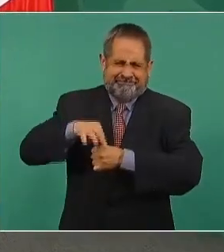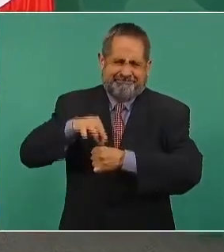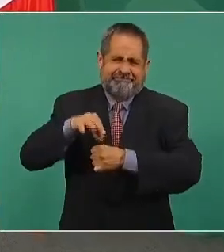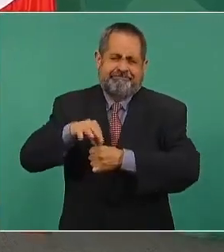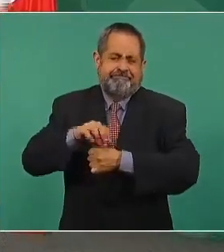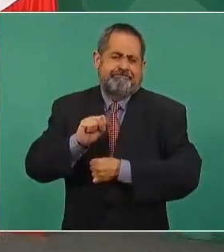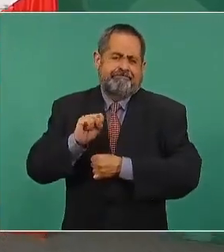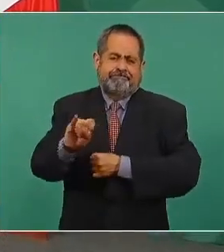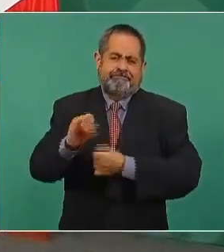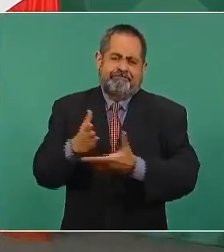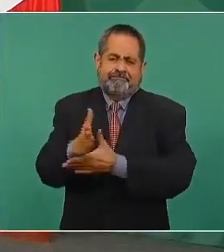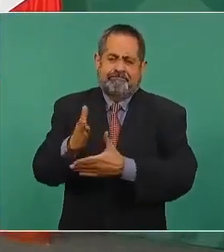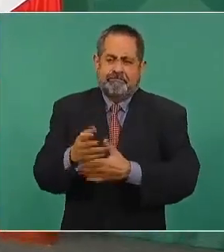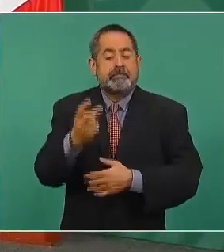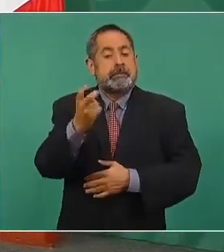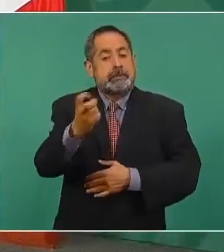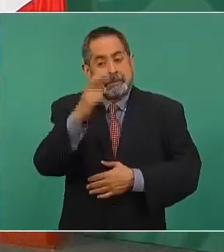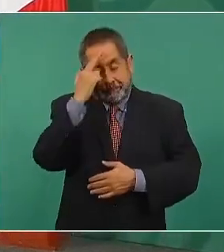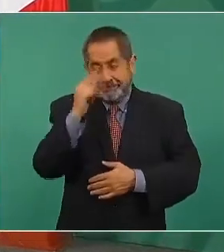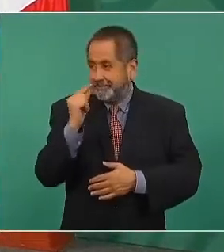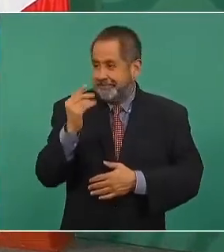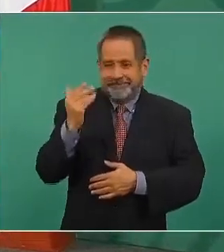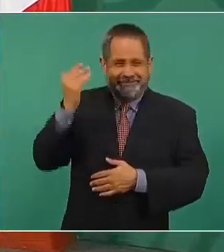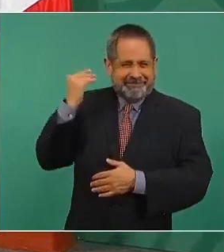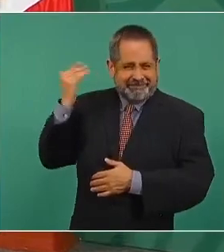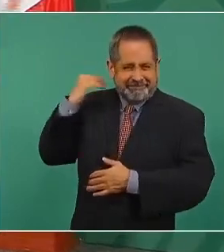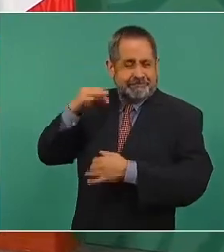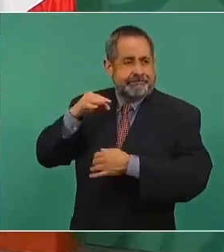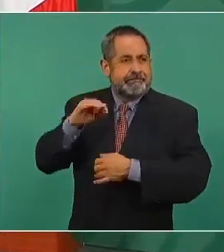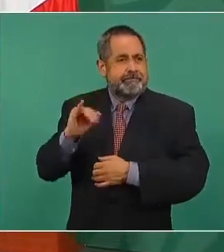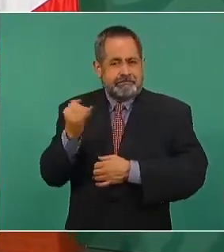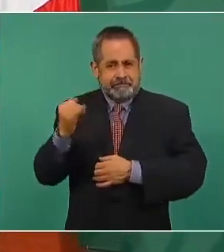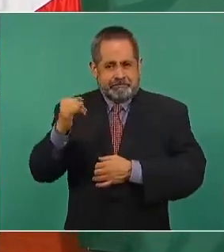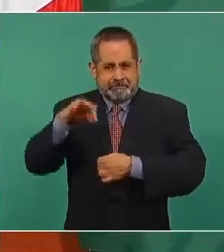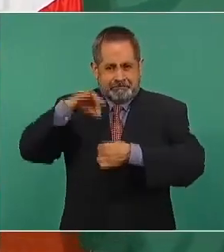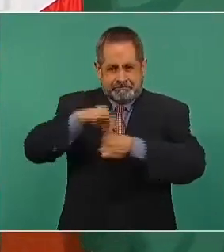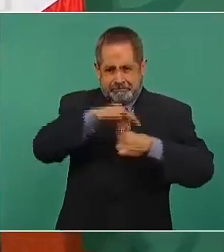Por eso fueron importantes las elecciones de junio,